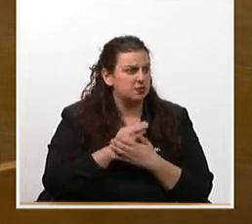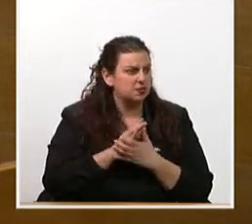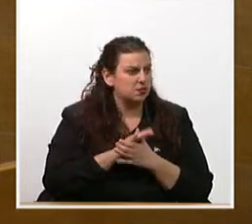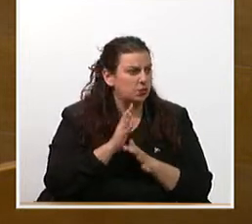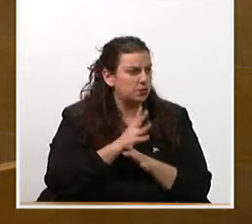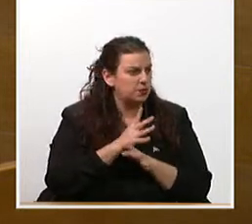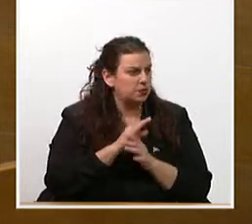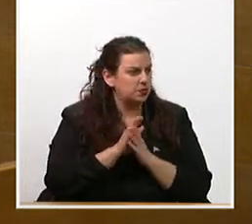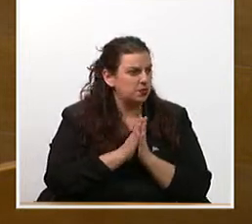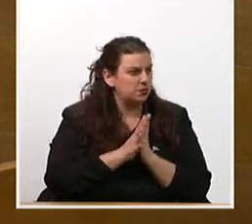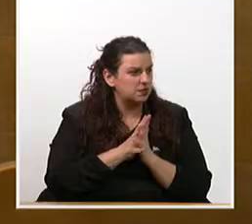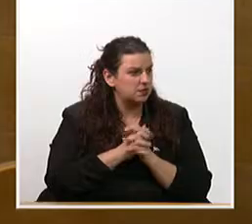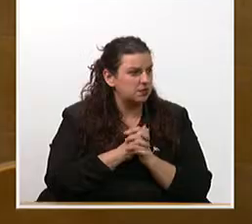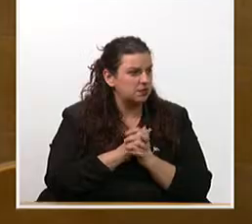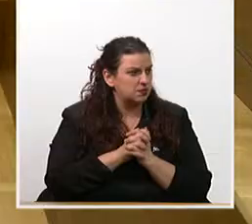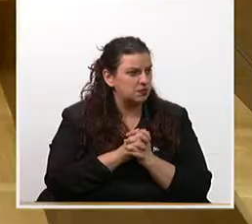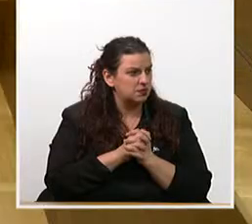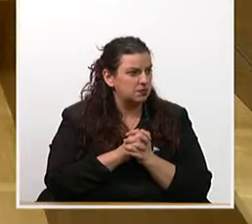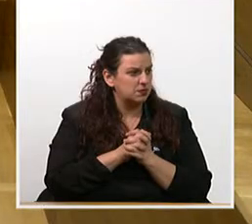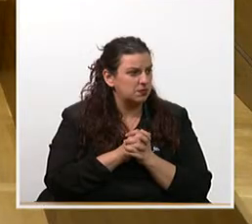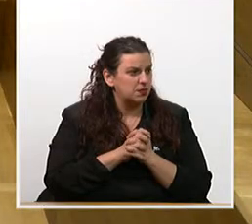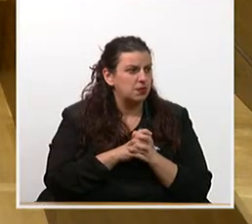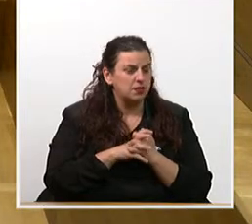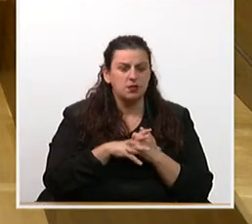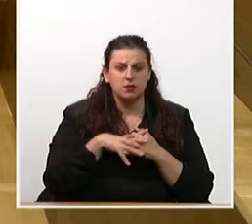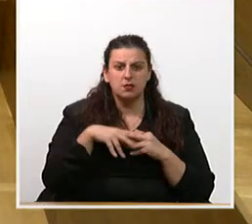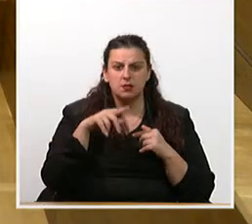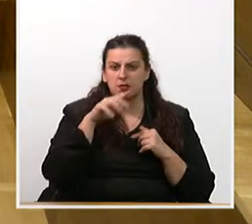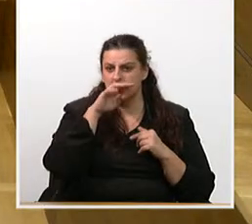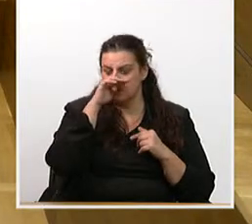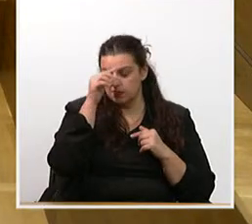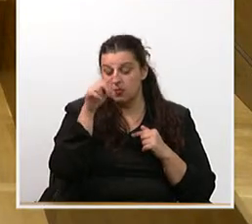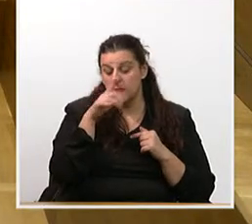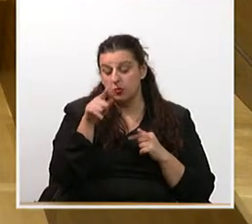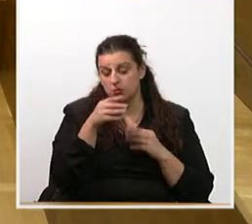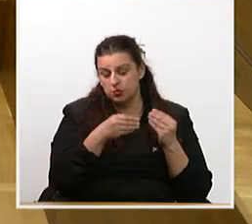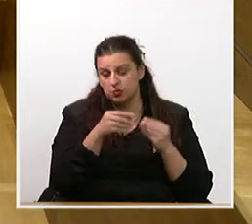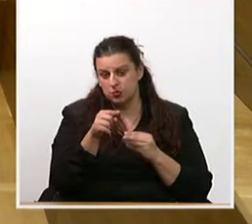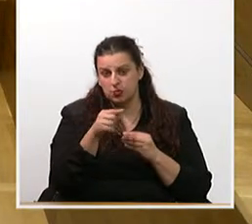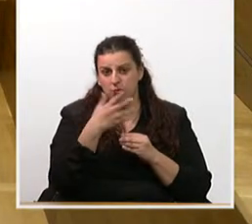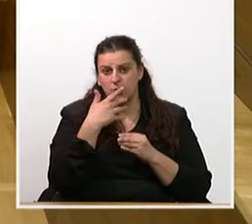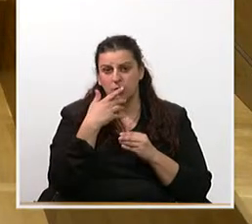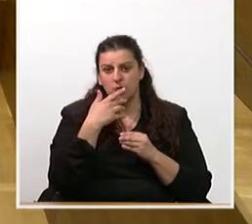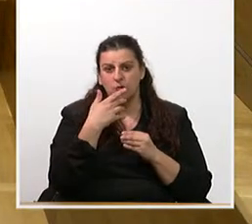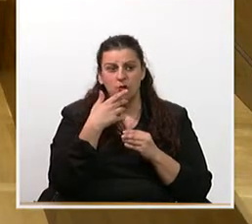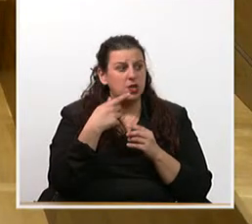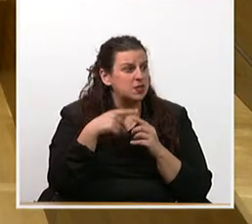edific no que noen buen per